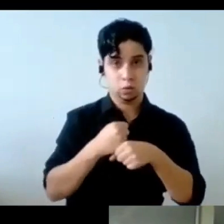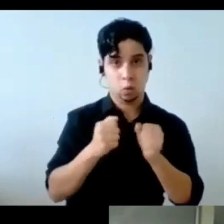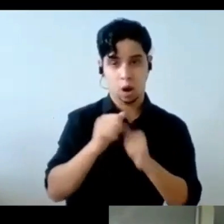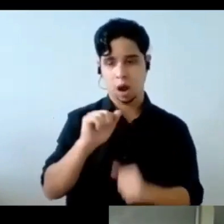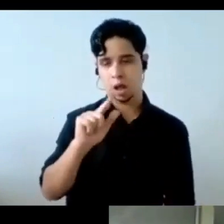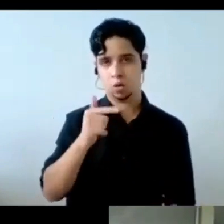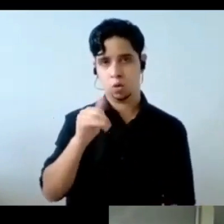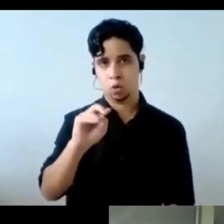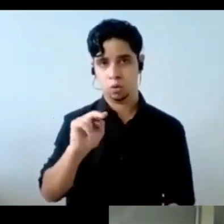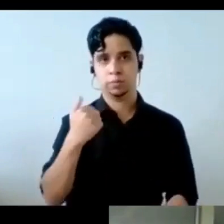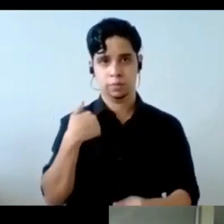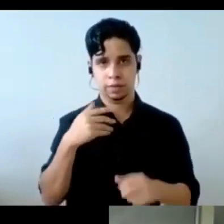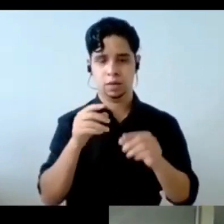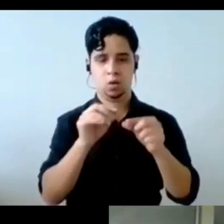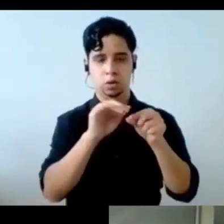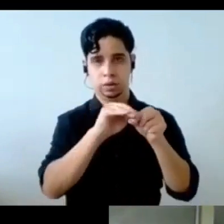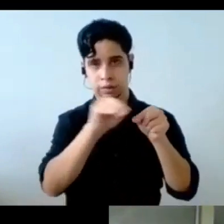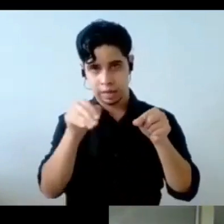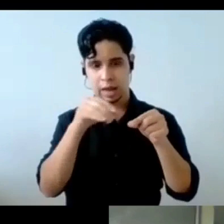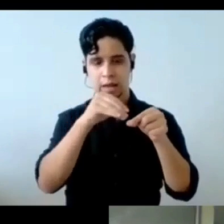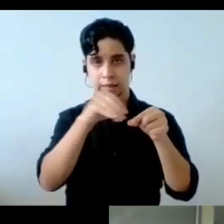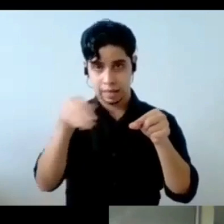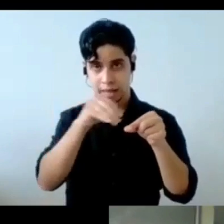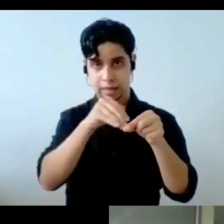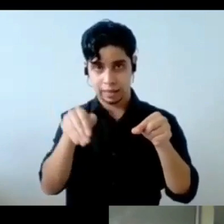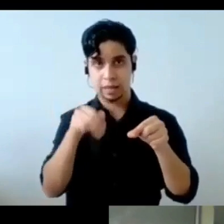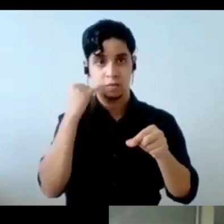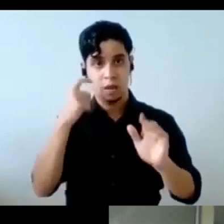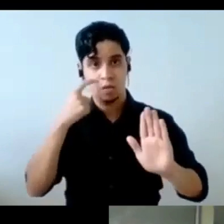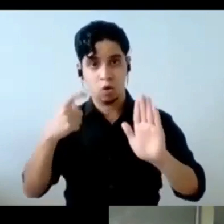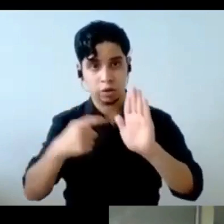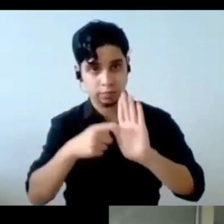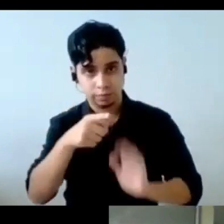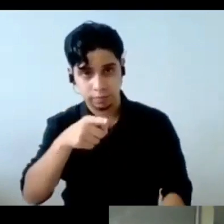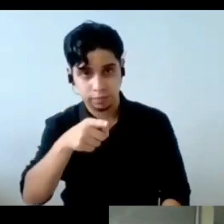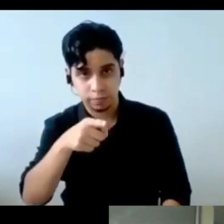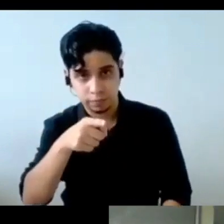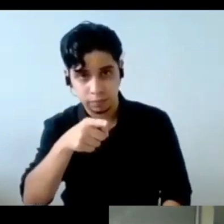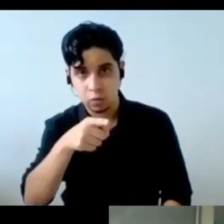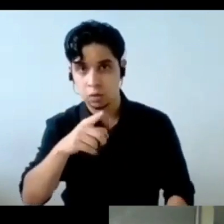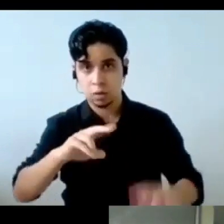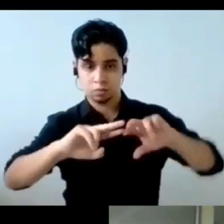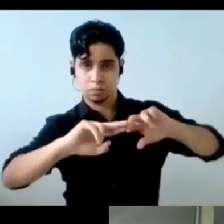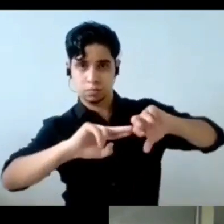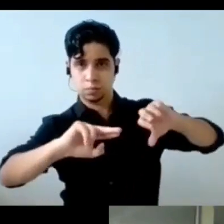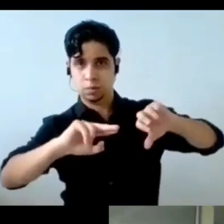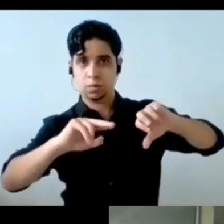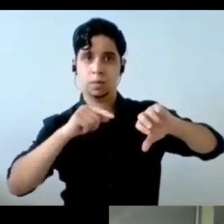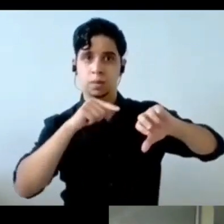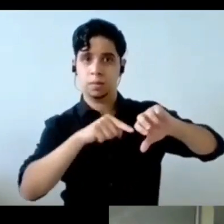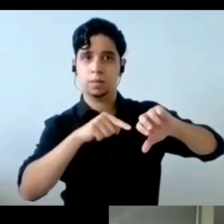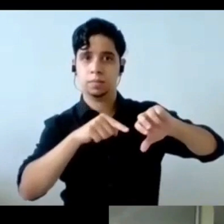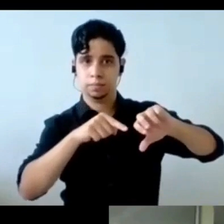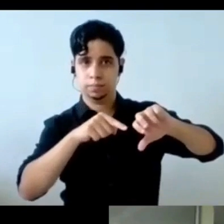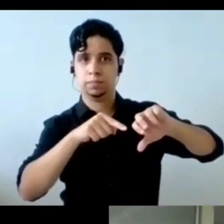diseño, tiene una tela de forro y tiene otra tela que si ves, ahí creo que sí lo ves, tiene un huequito all around.